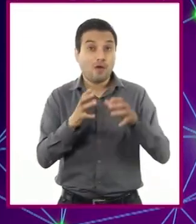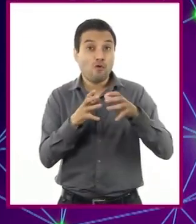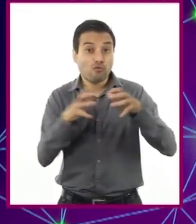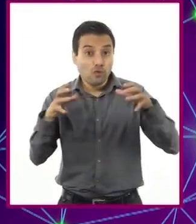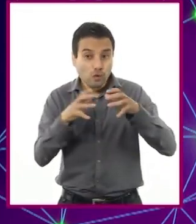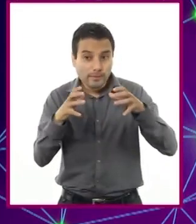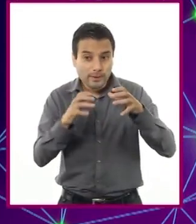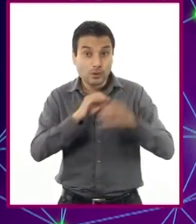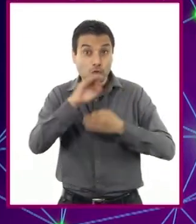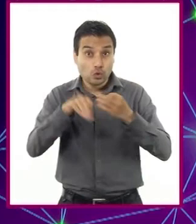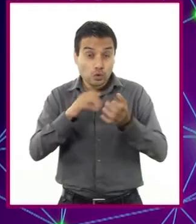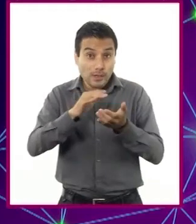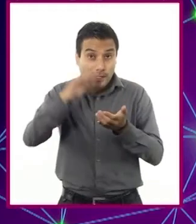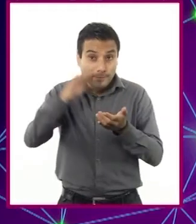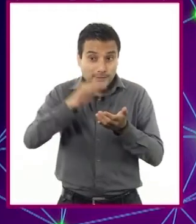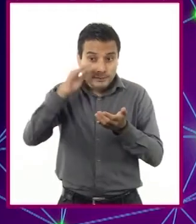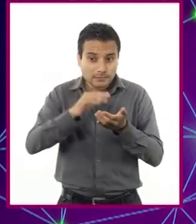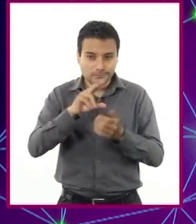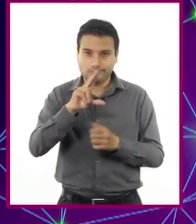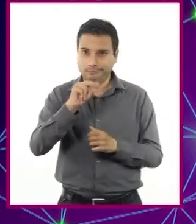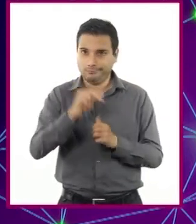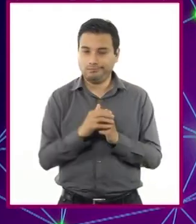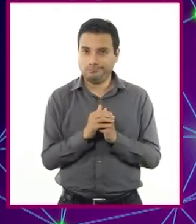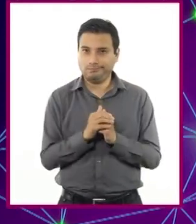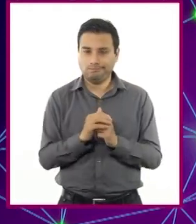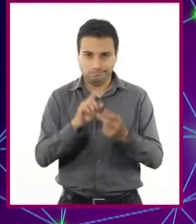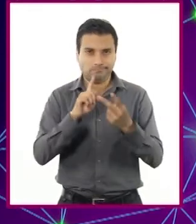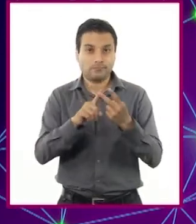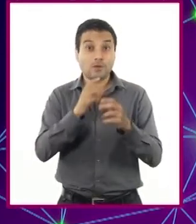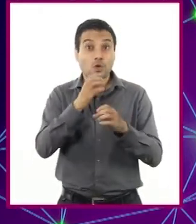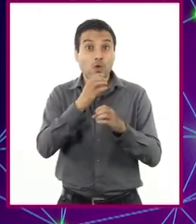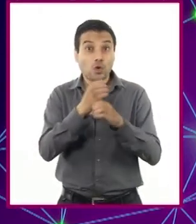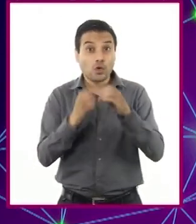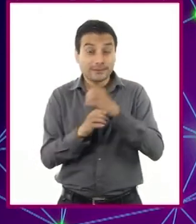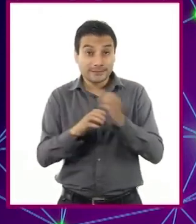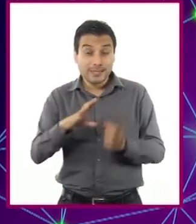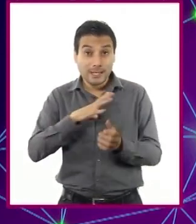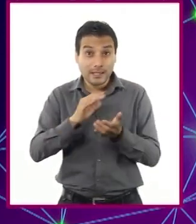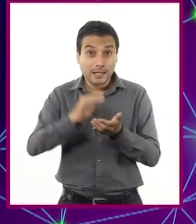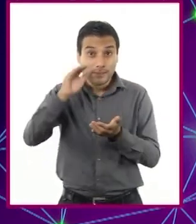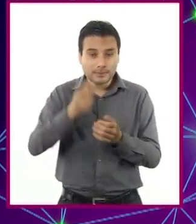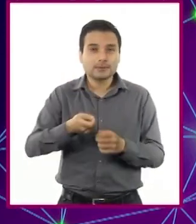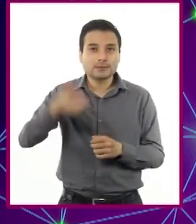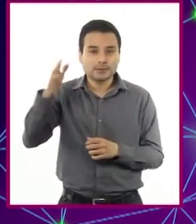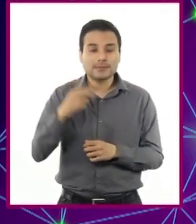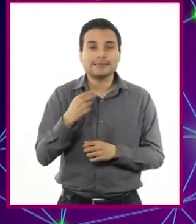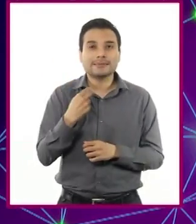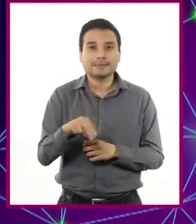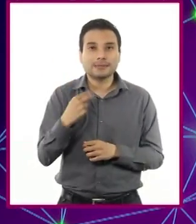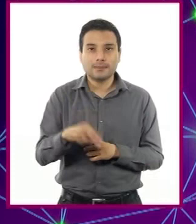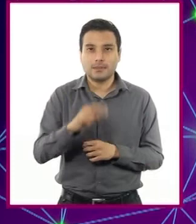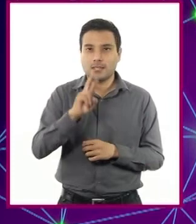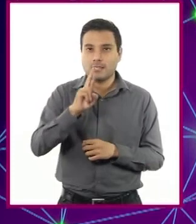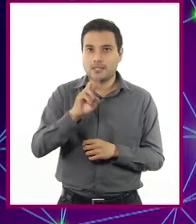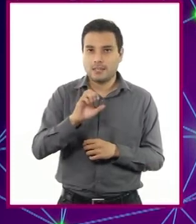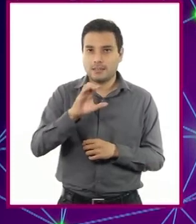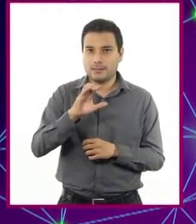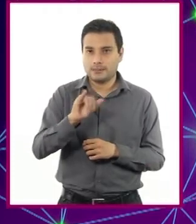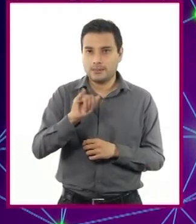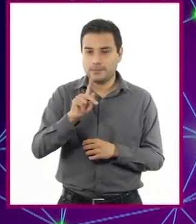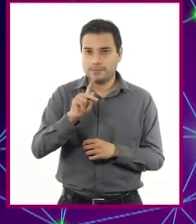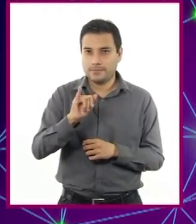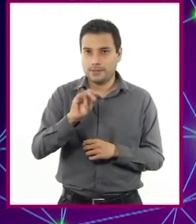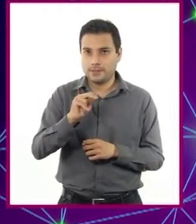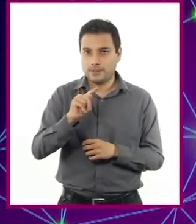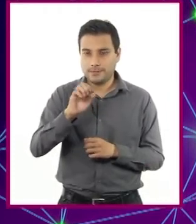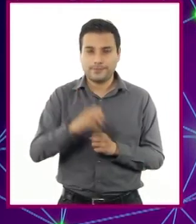tienen capacidad. 2. Los cuerpos que tienen capacidad se llaman recipientes. 3. La